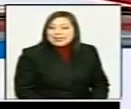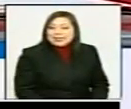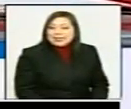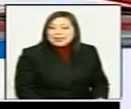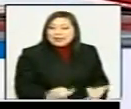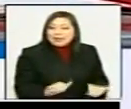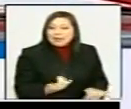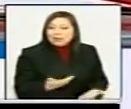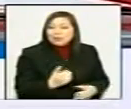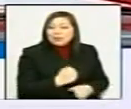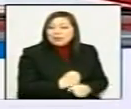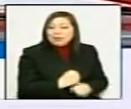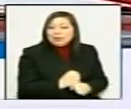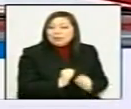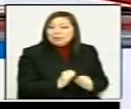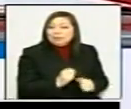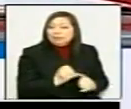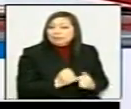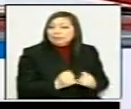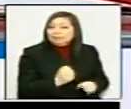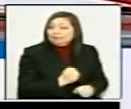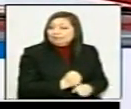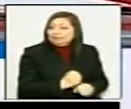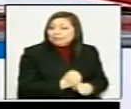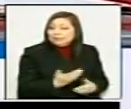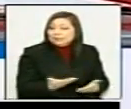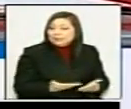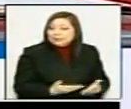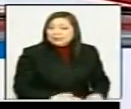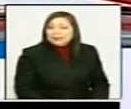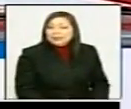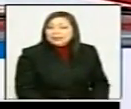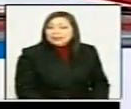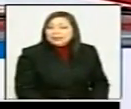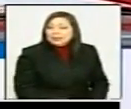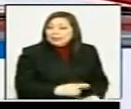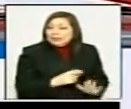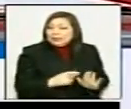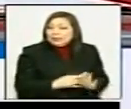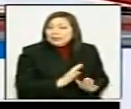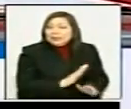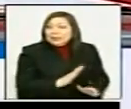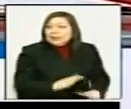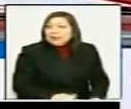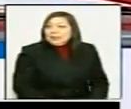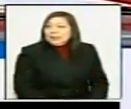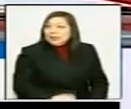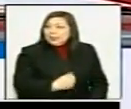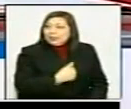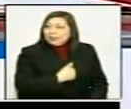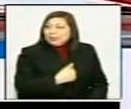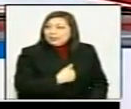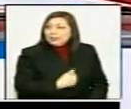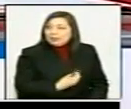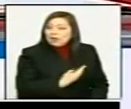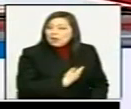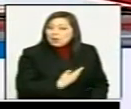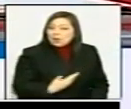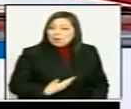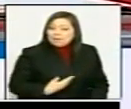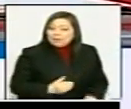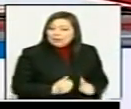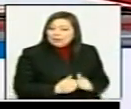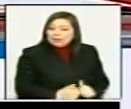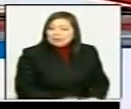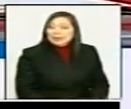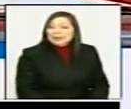en una obra que por primera vez, en el caso del proyecto Guayaga y en el propio caso del gobierno regional de